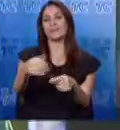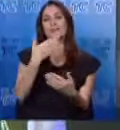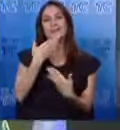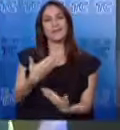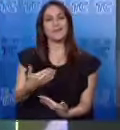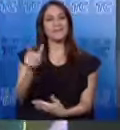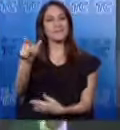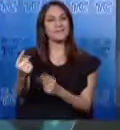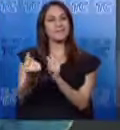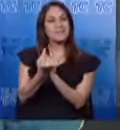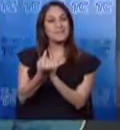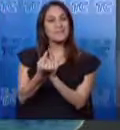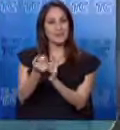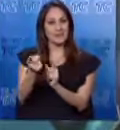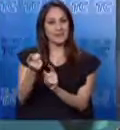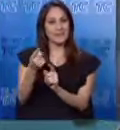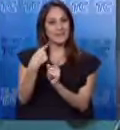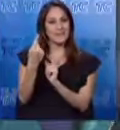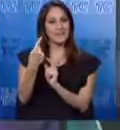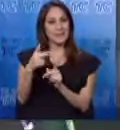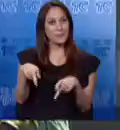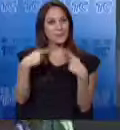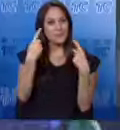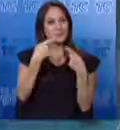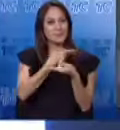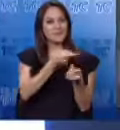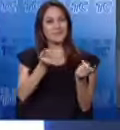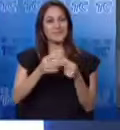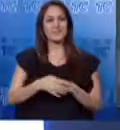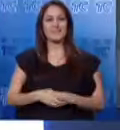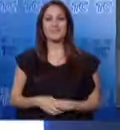vida. ¿Ves que todavía vemos vivos?